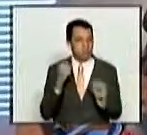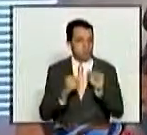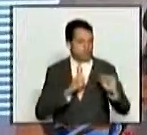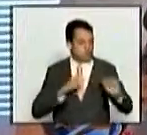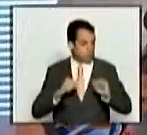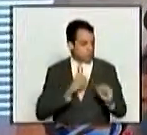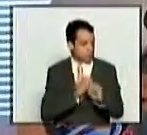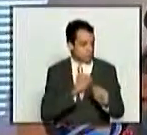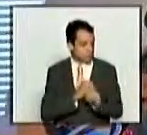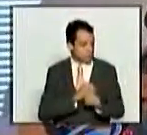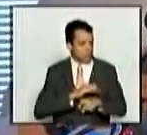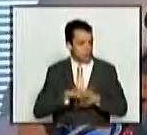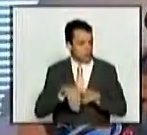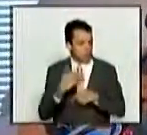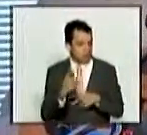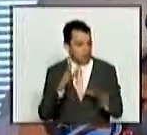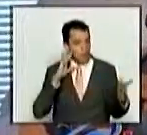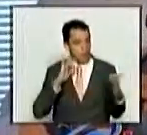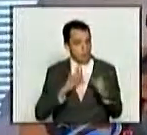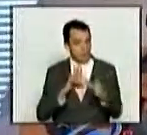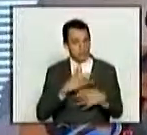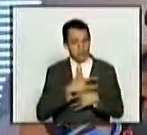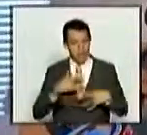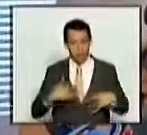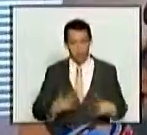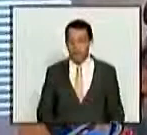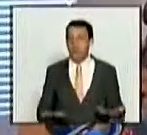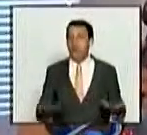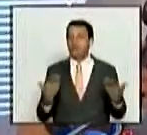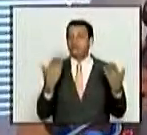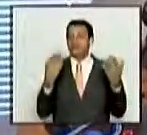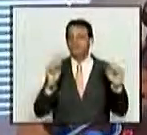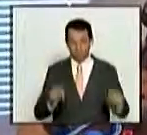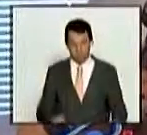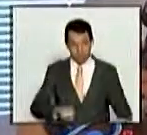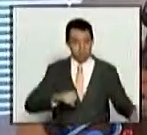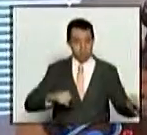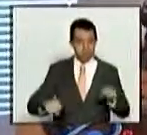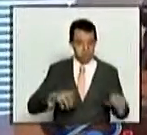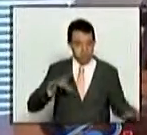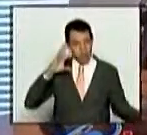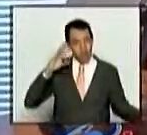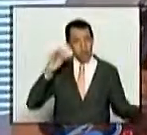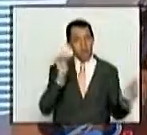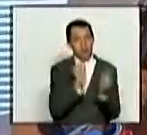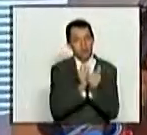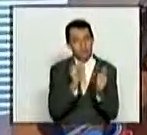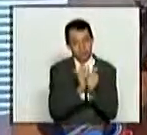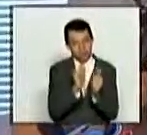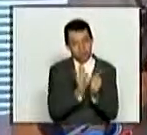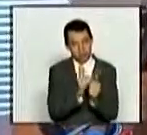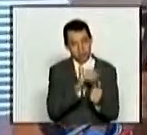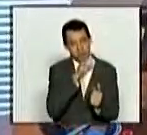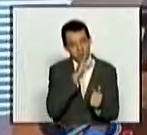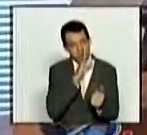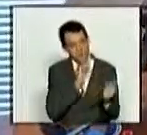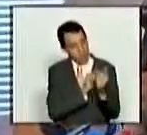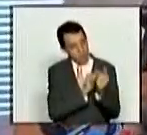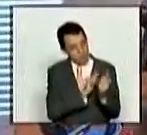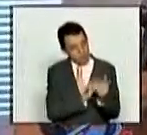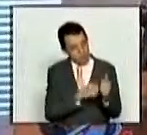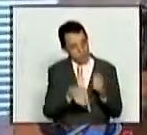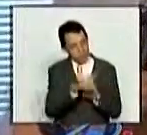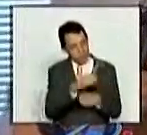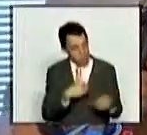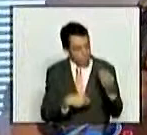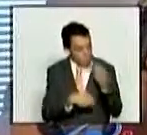segunda o tercera terapia venían y le dicen: doctor, yo me he mejorado mucho, pero es porque va acompañado de su complemento, que es su